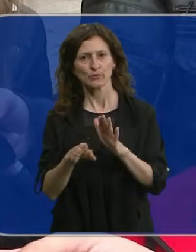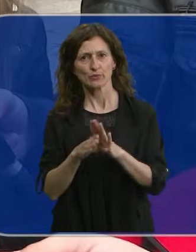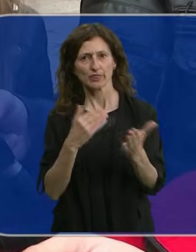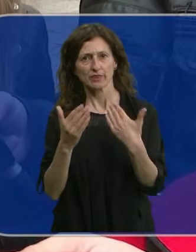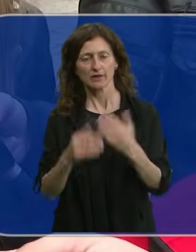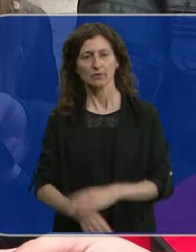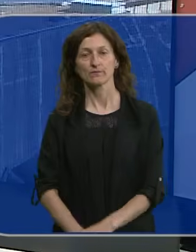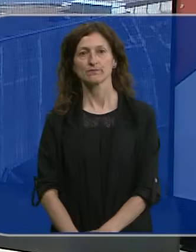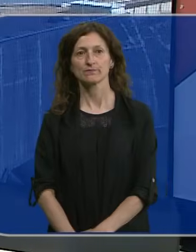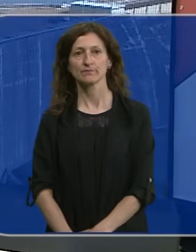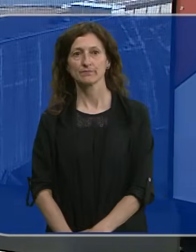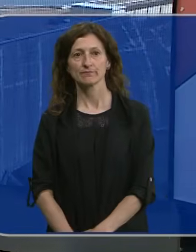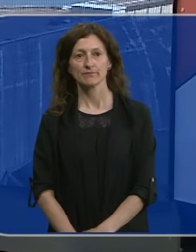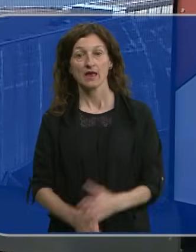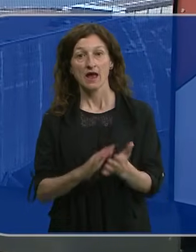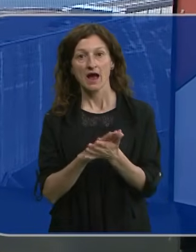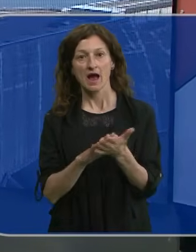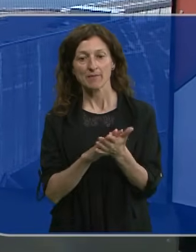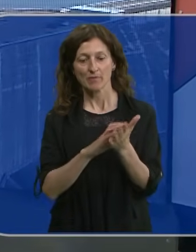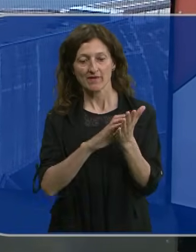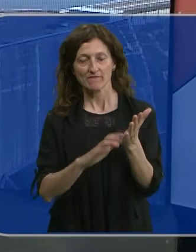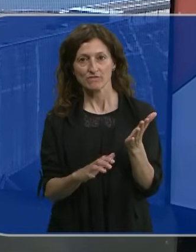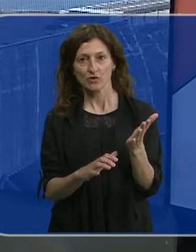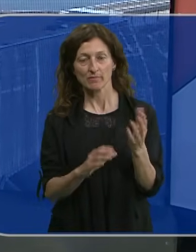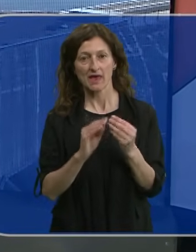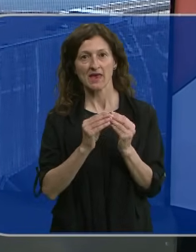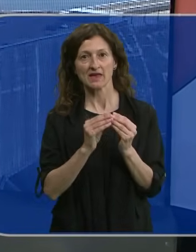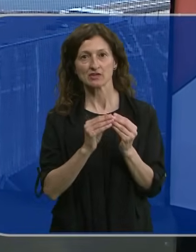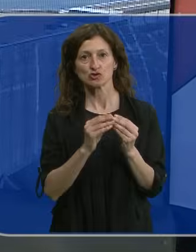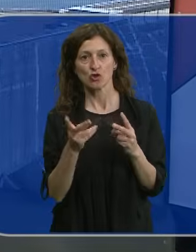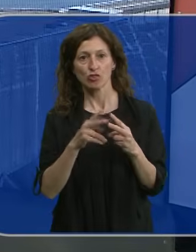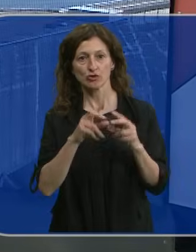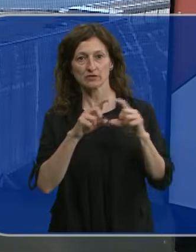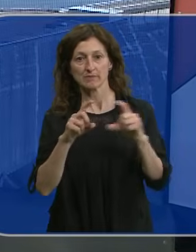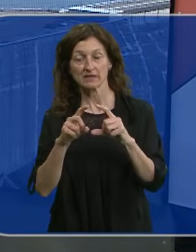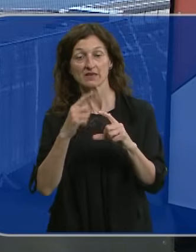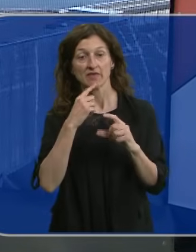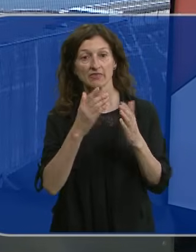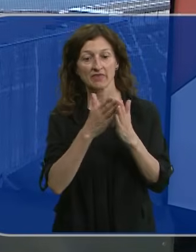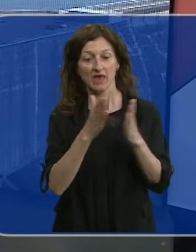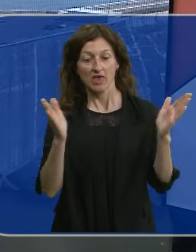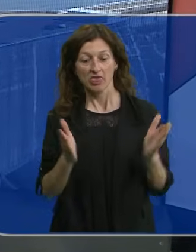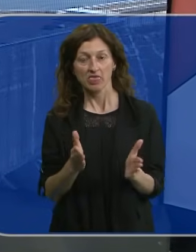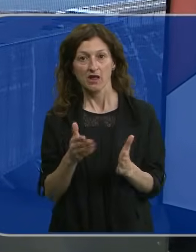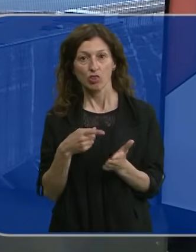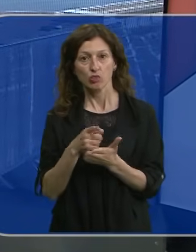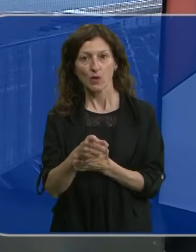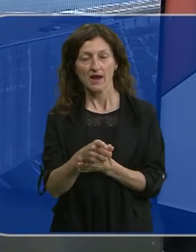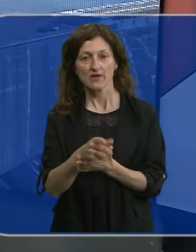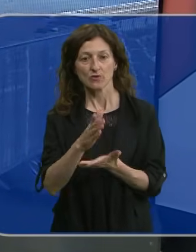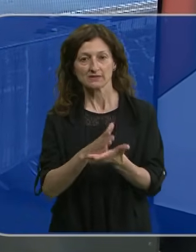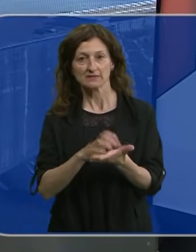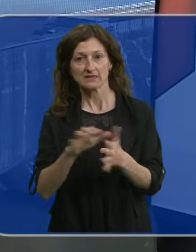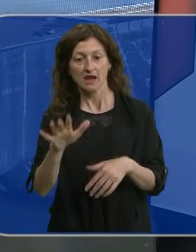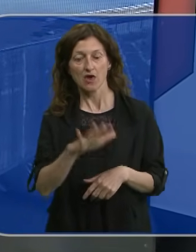aquí. Les hablamos ahora de un informe elaborado por TIPSA y Siopan que señala que la cuenca del Duero, que cruza toda nuestra